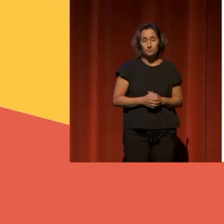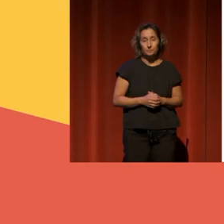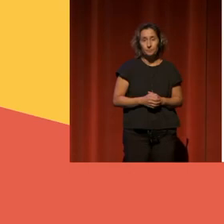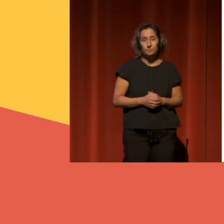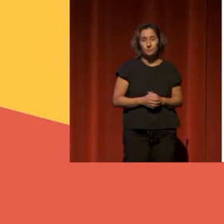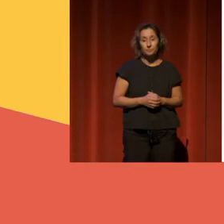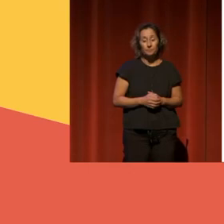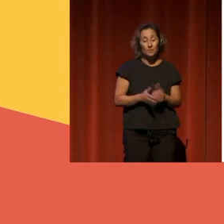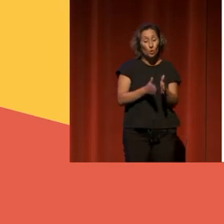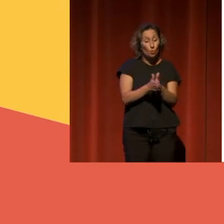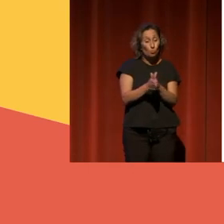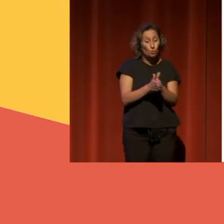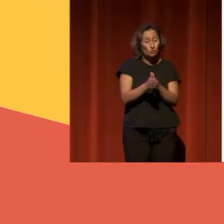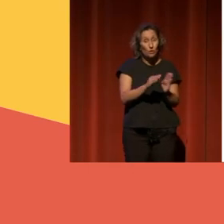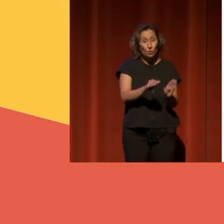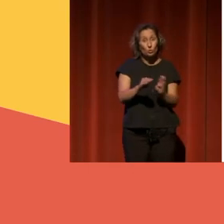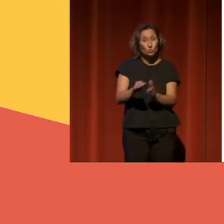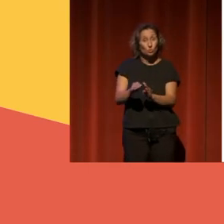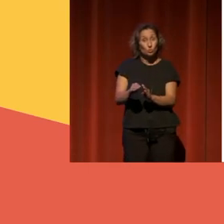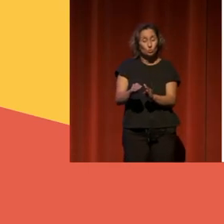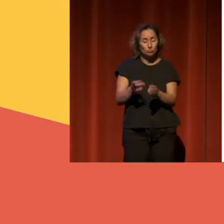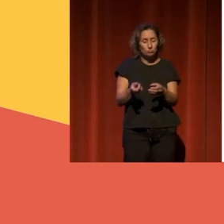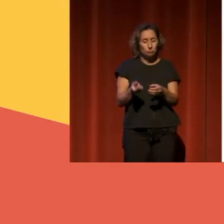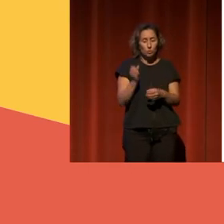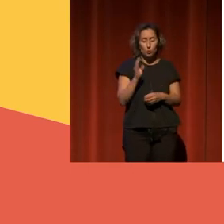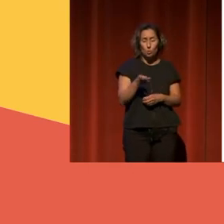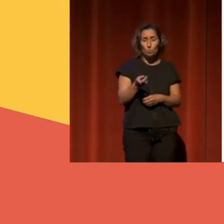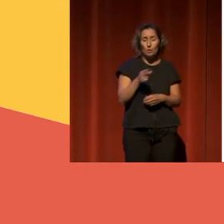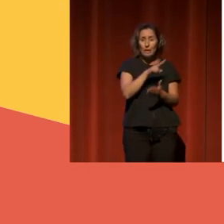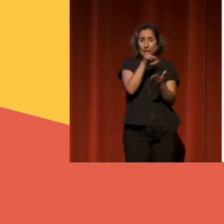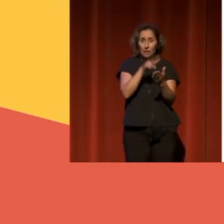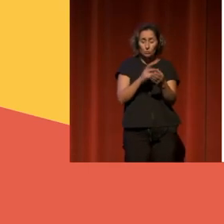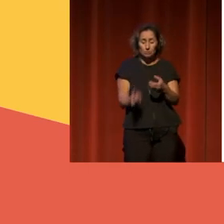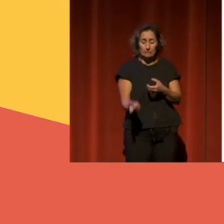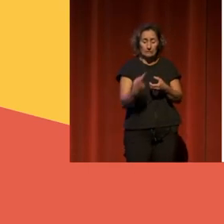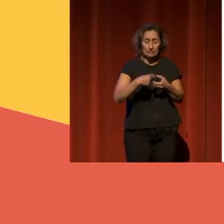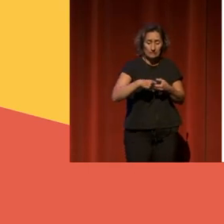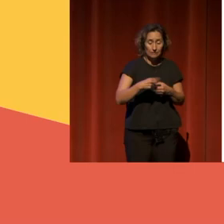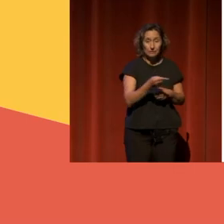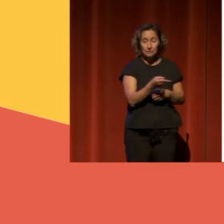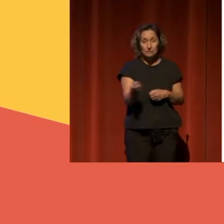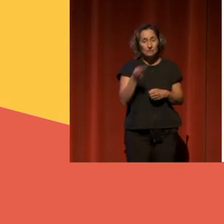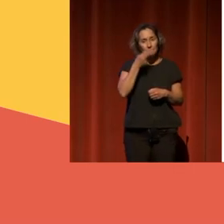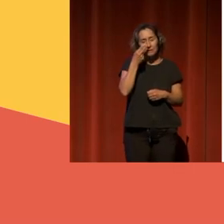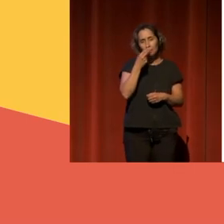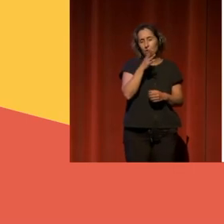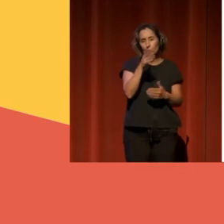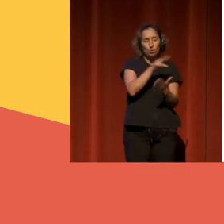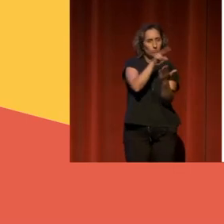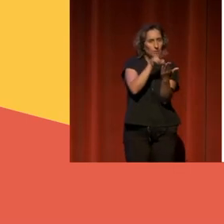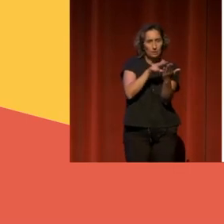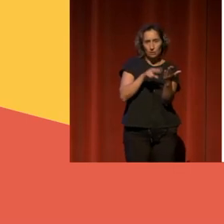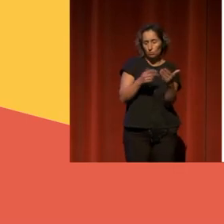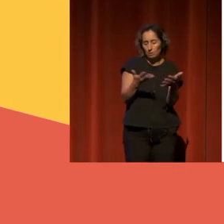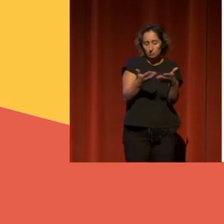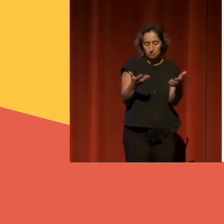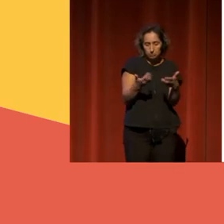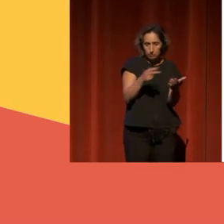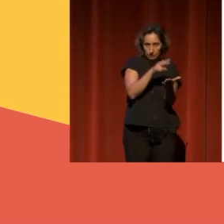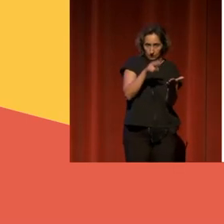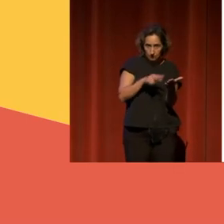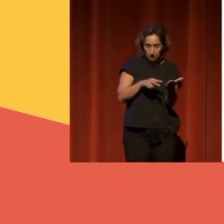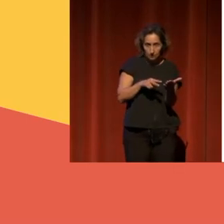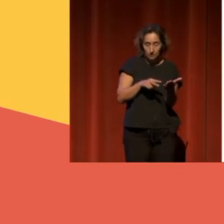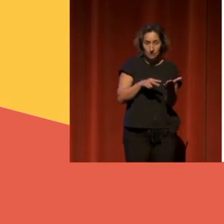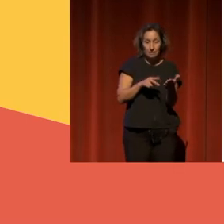Sus principales motivaciones a la hora de asistir a un club de lectura es su interés por la lectura y por los textos literarios. Y a continuación,